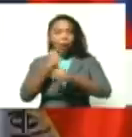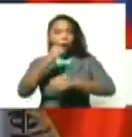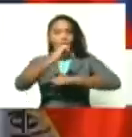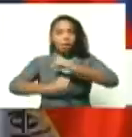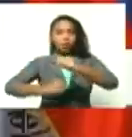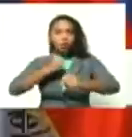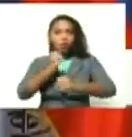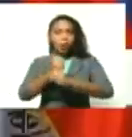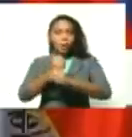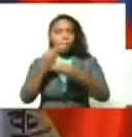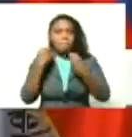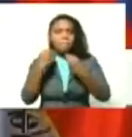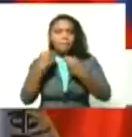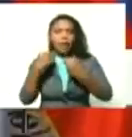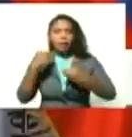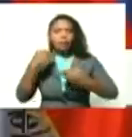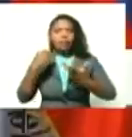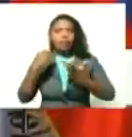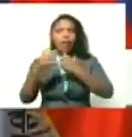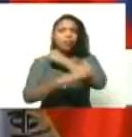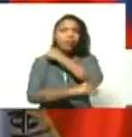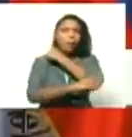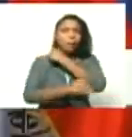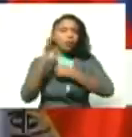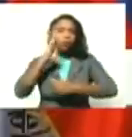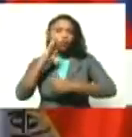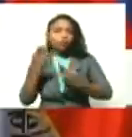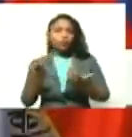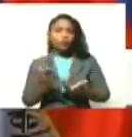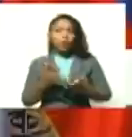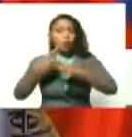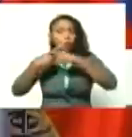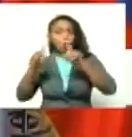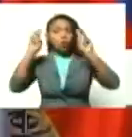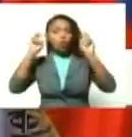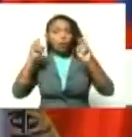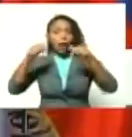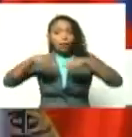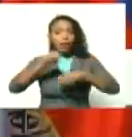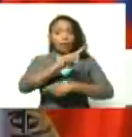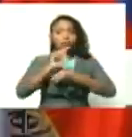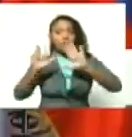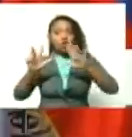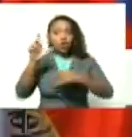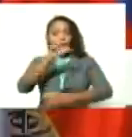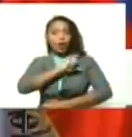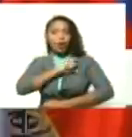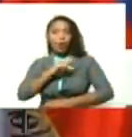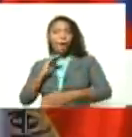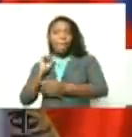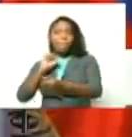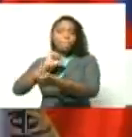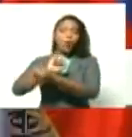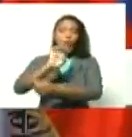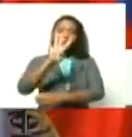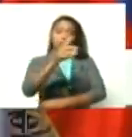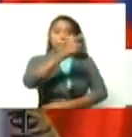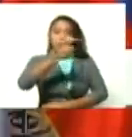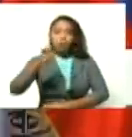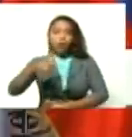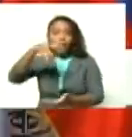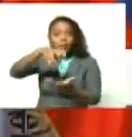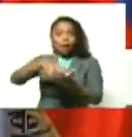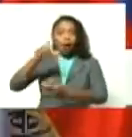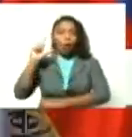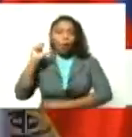para delinquir. En otro caso, este 18 de enero, fueron detenidos cuatro ciudadanos en el estado